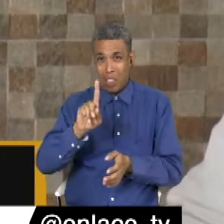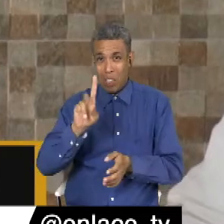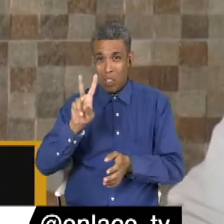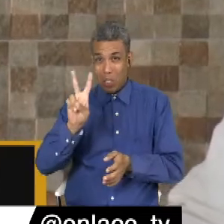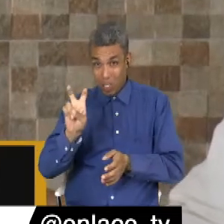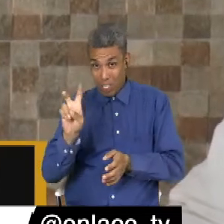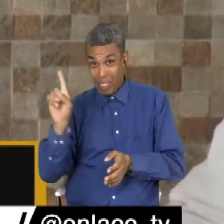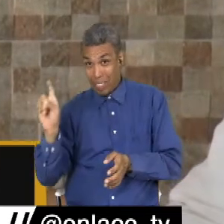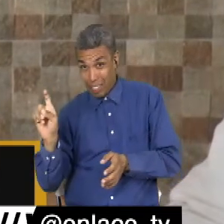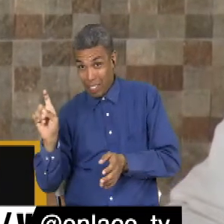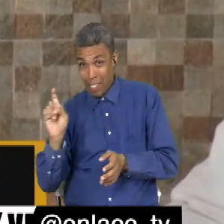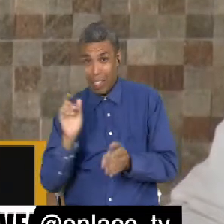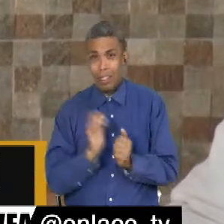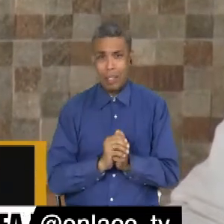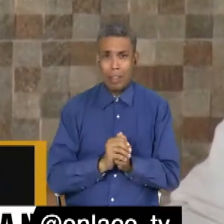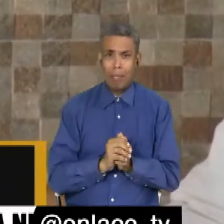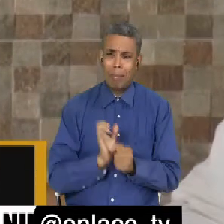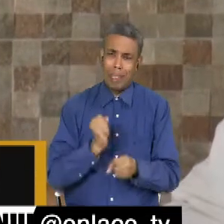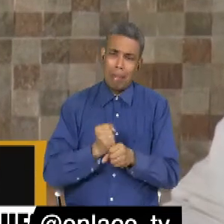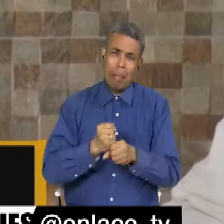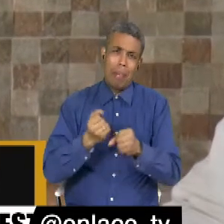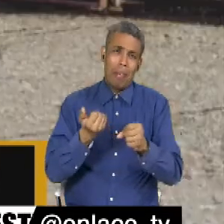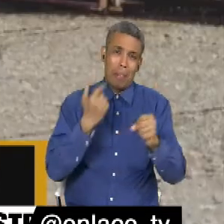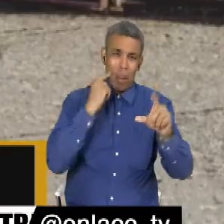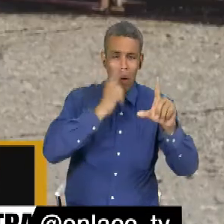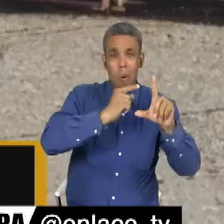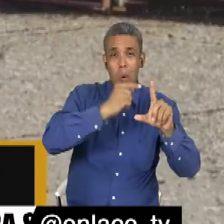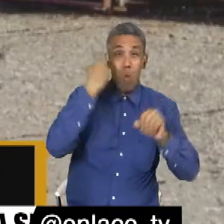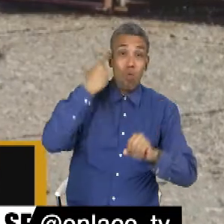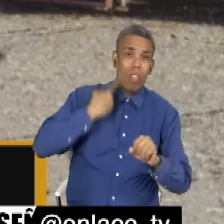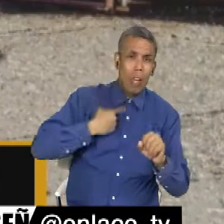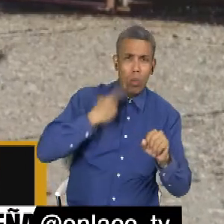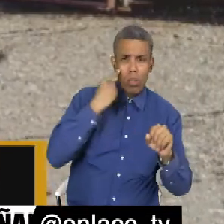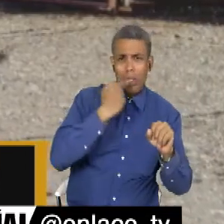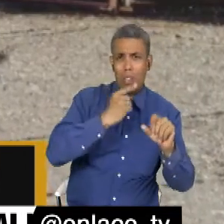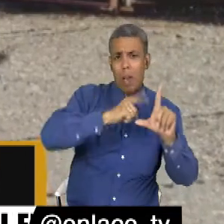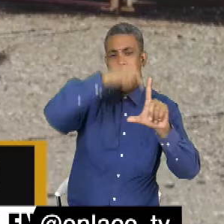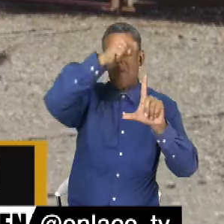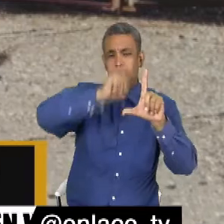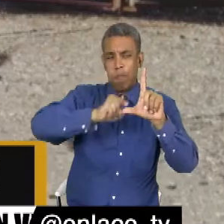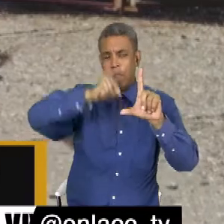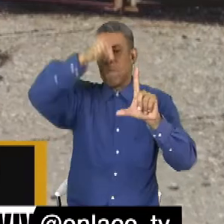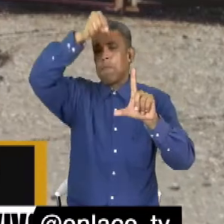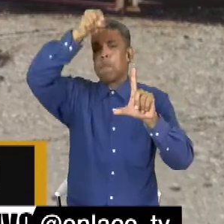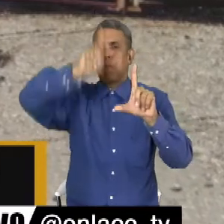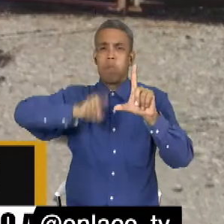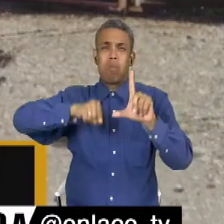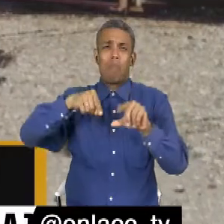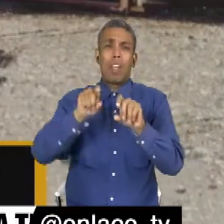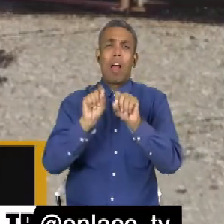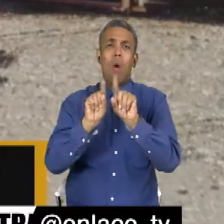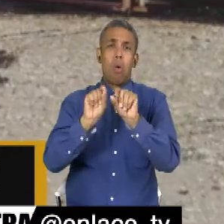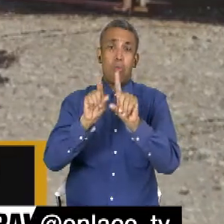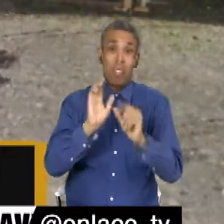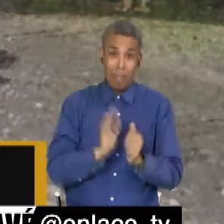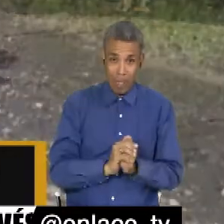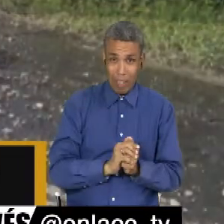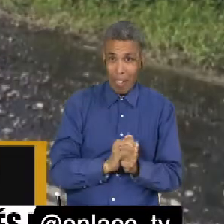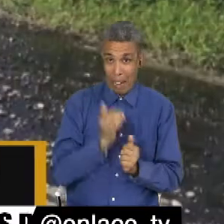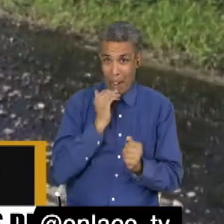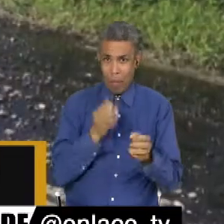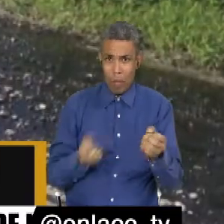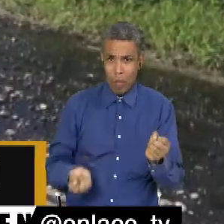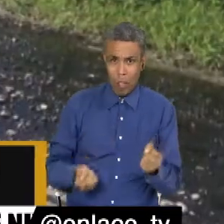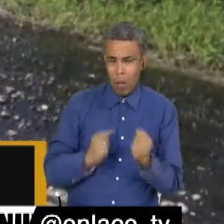tenido también sabotajes a la infraestructura, lo que hoy genera una pérdida de 11.000 barriles y con